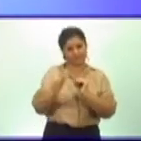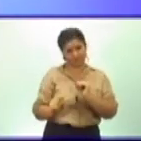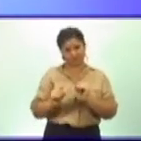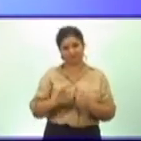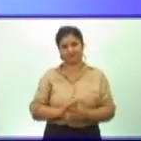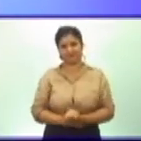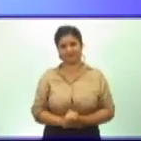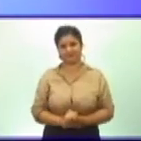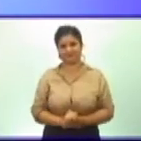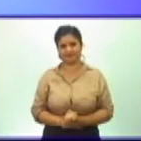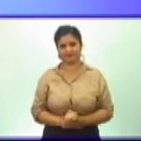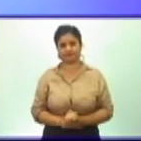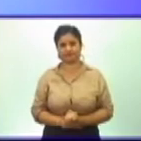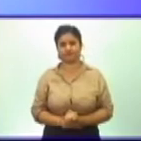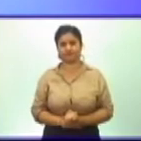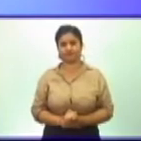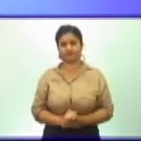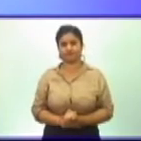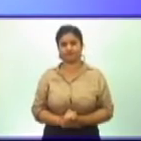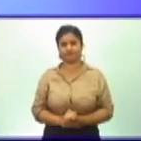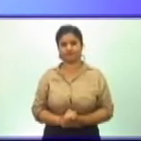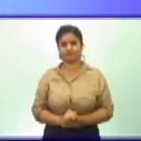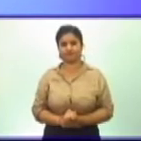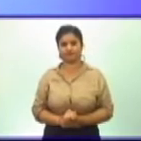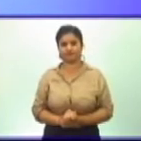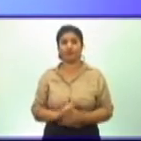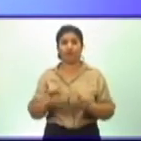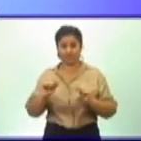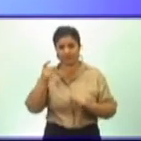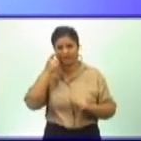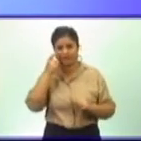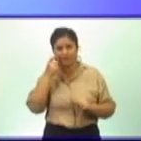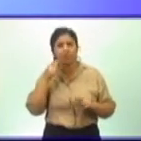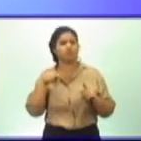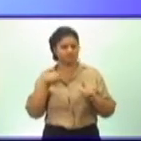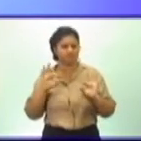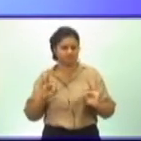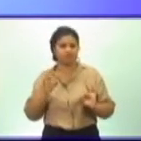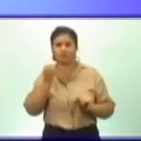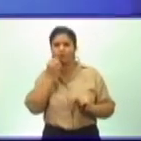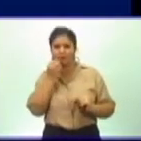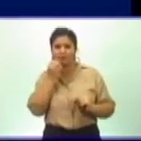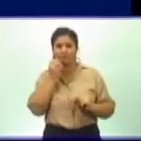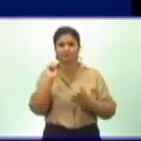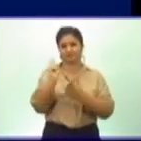verlo actuar para ya poder llegar a una caracterización de él. Observen.